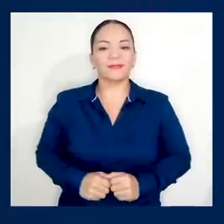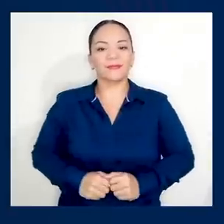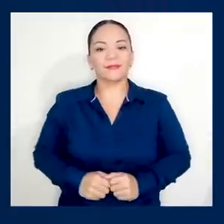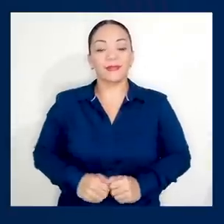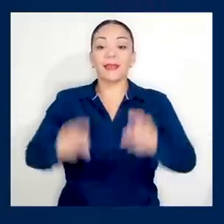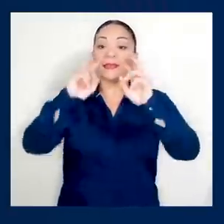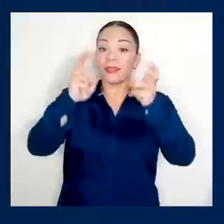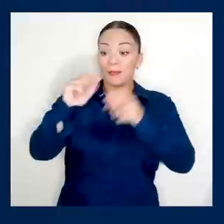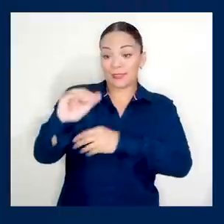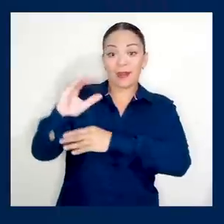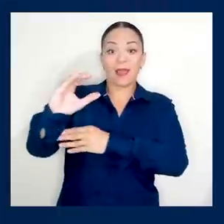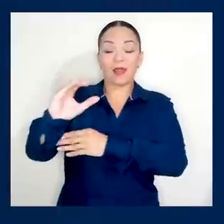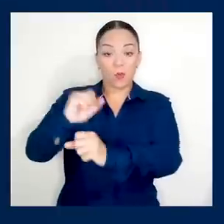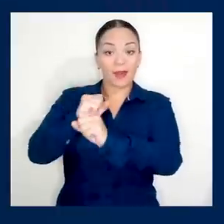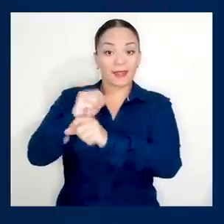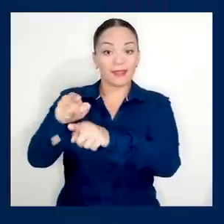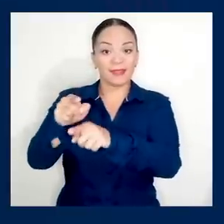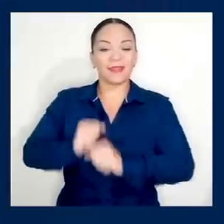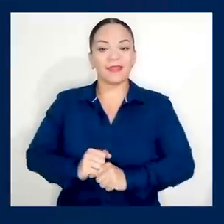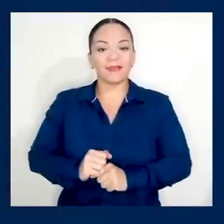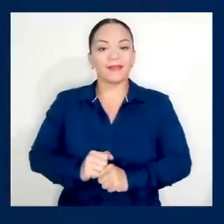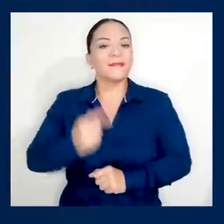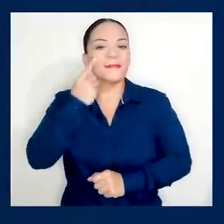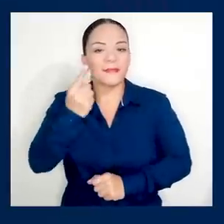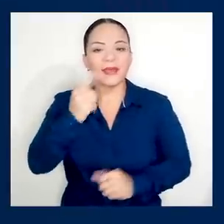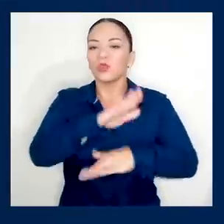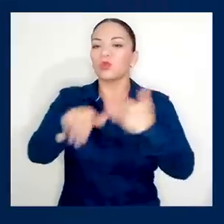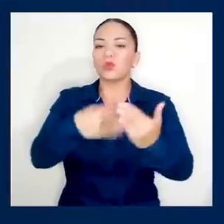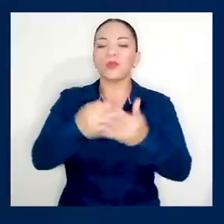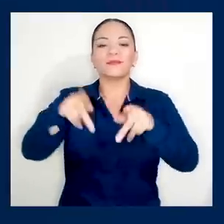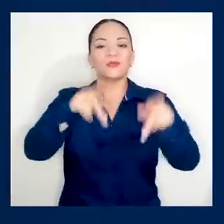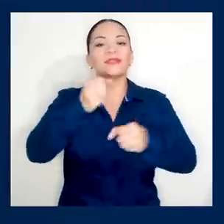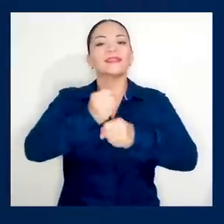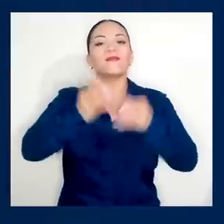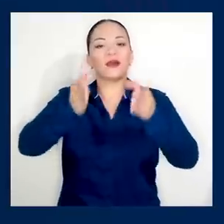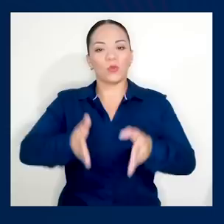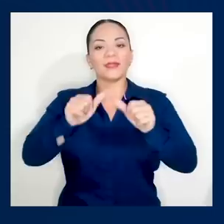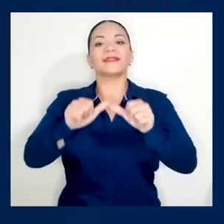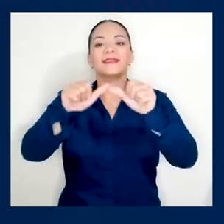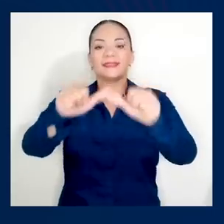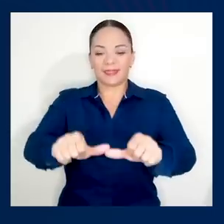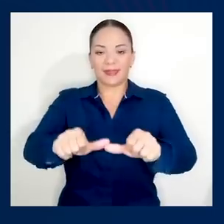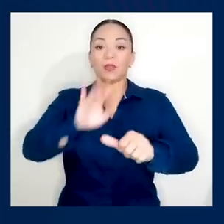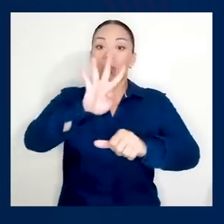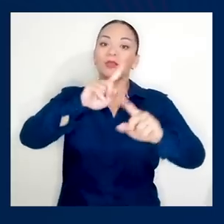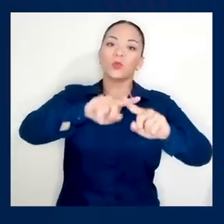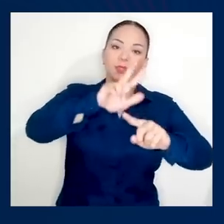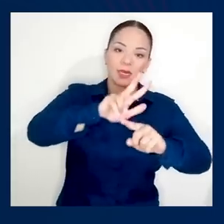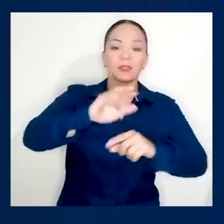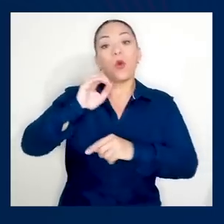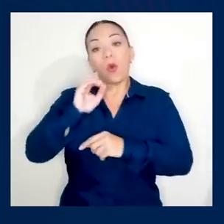Las garantías de salario. Vea, todos los trabajadores van a mantener en 4-3